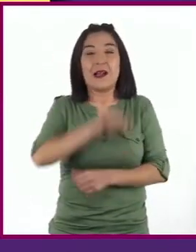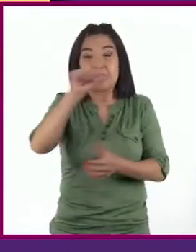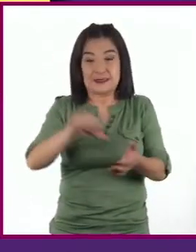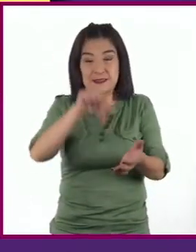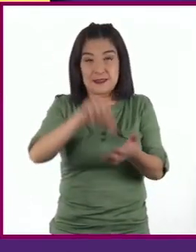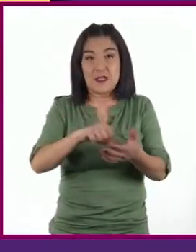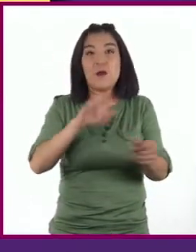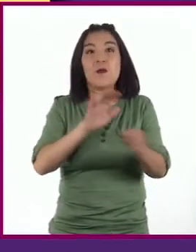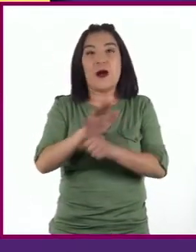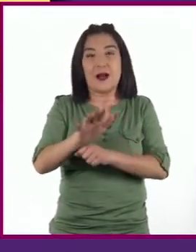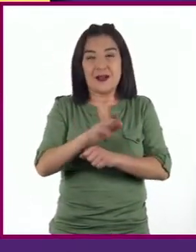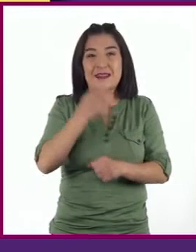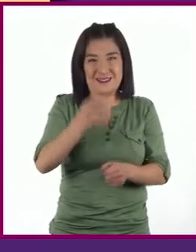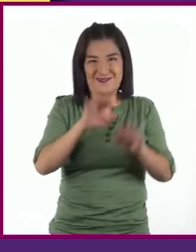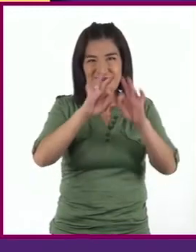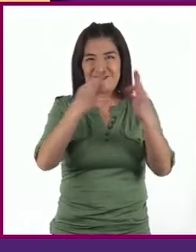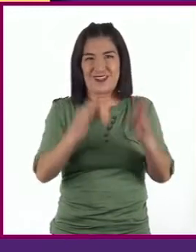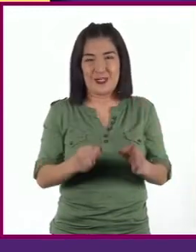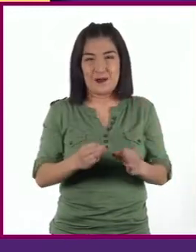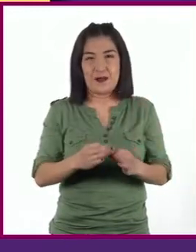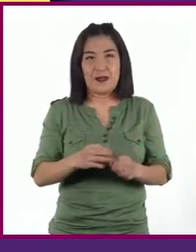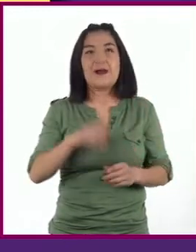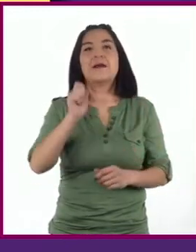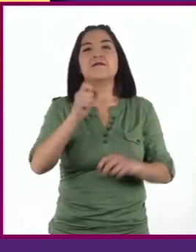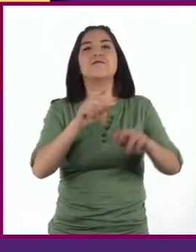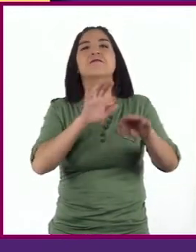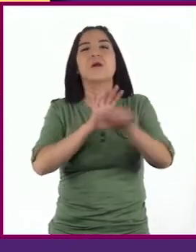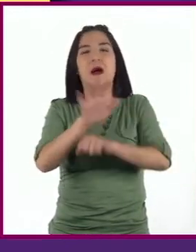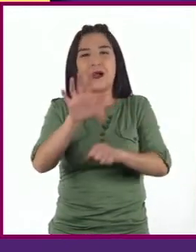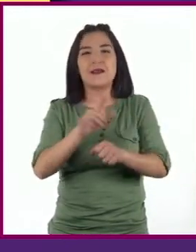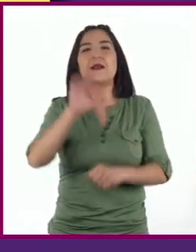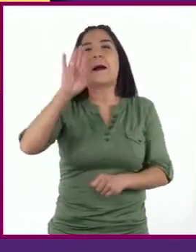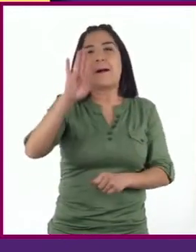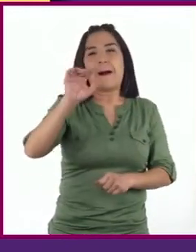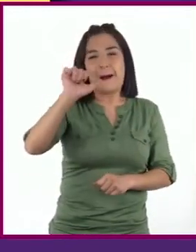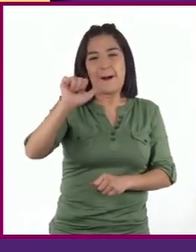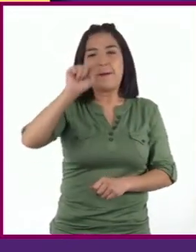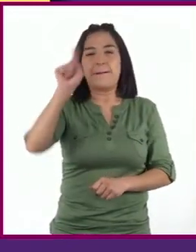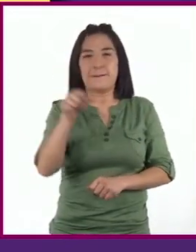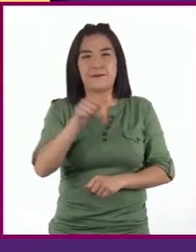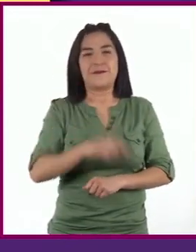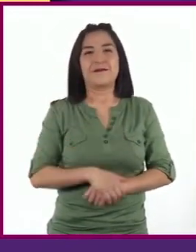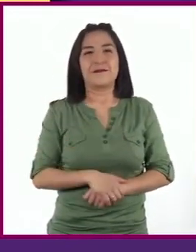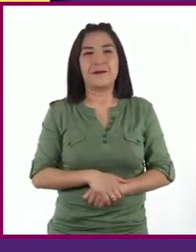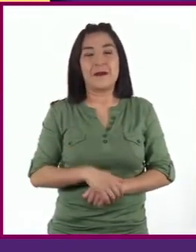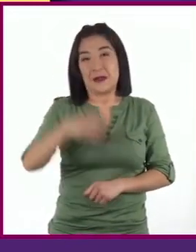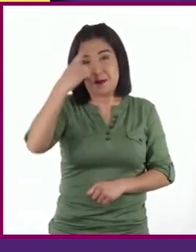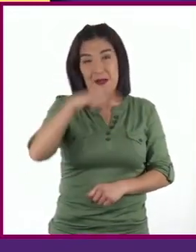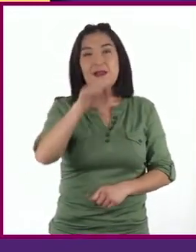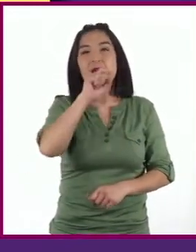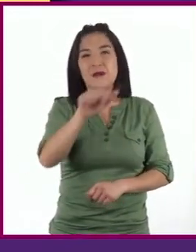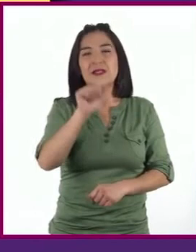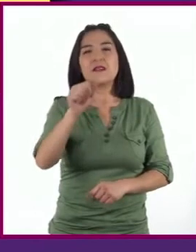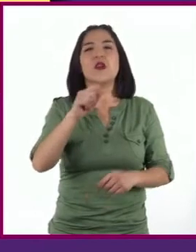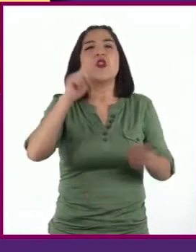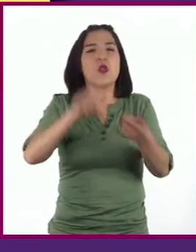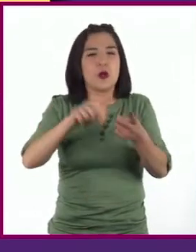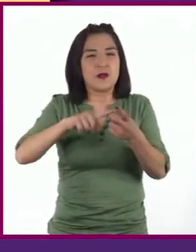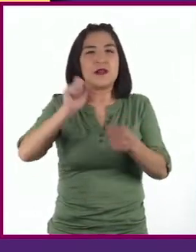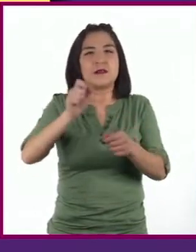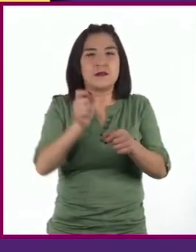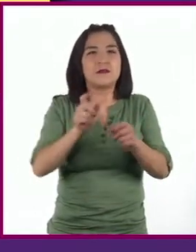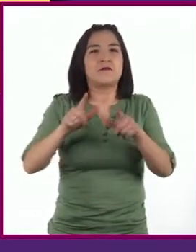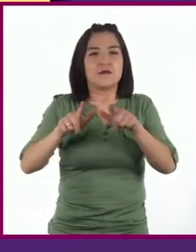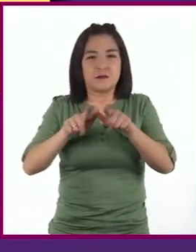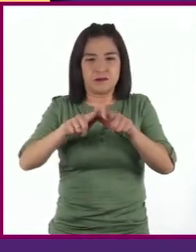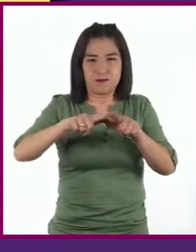rotación para esta figura fue el vértice A'. Y así como el sentido hacia dónde será la